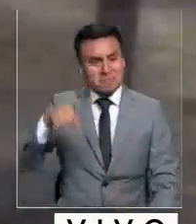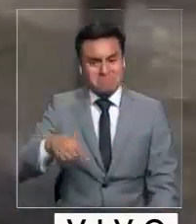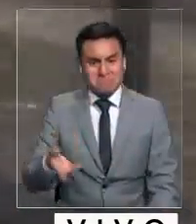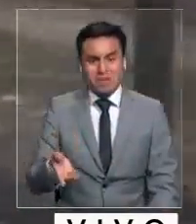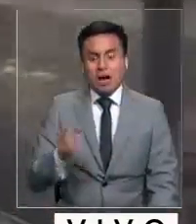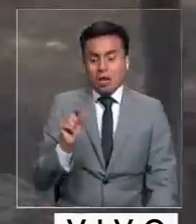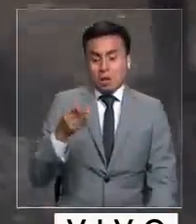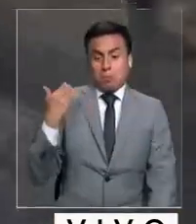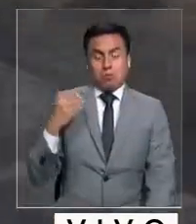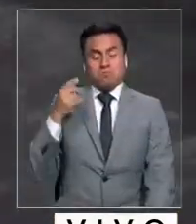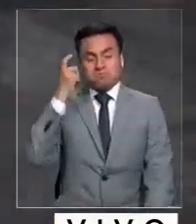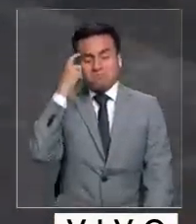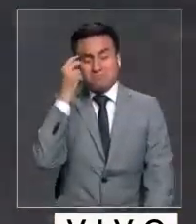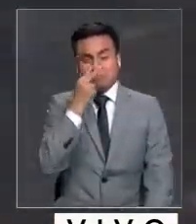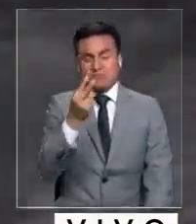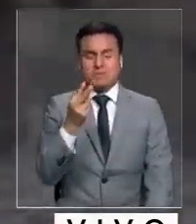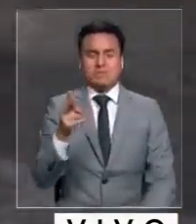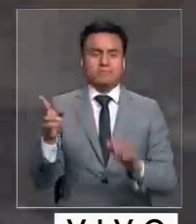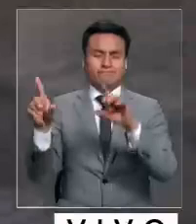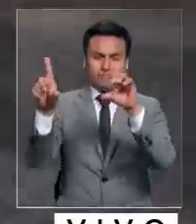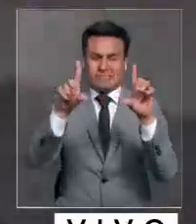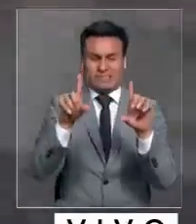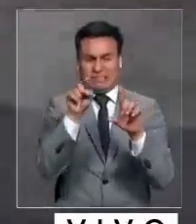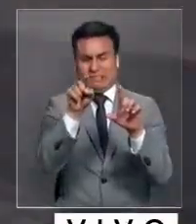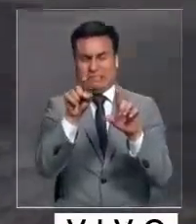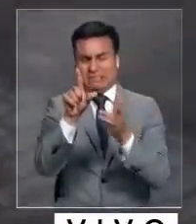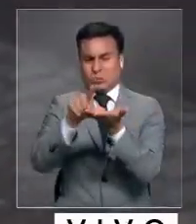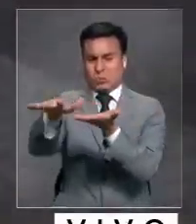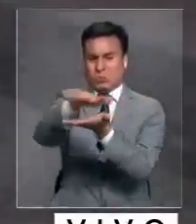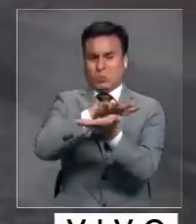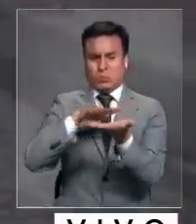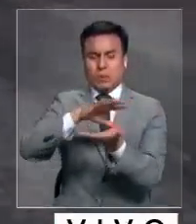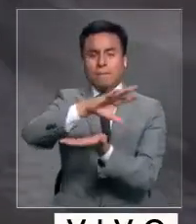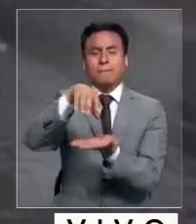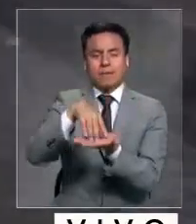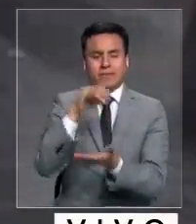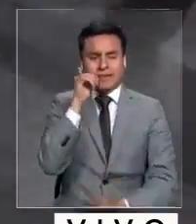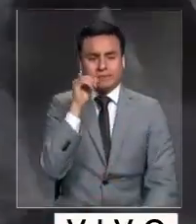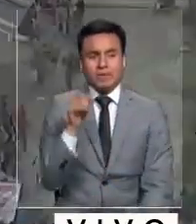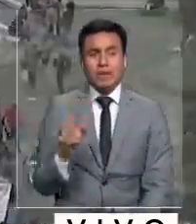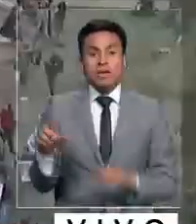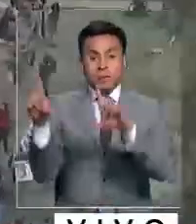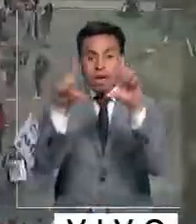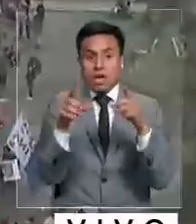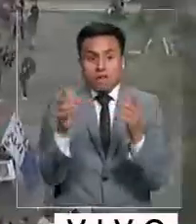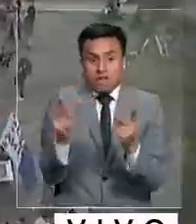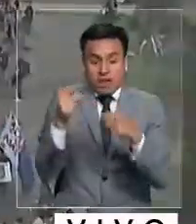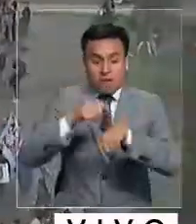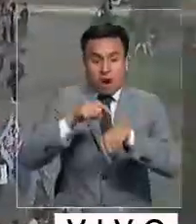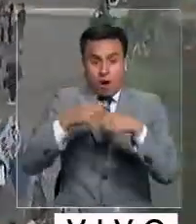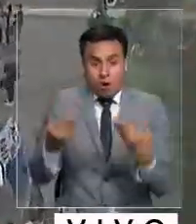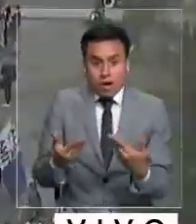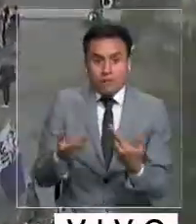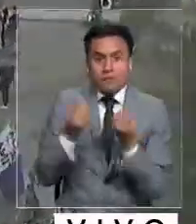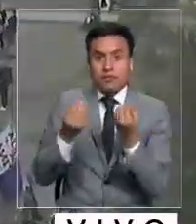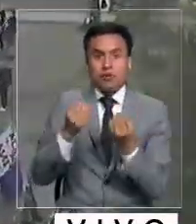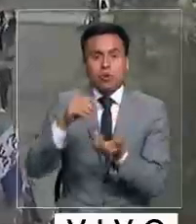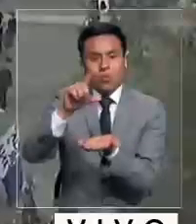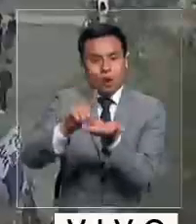algunos minutos nada más este era el escenario en la Plaza Baquedano. Esta es imagen en vivo de lo que está ocurriendo a esta hora en el